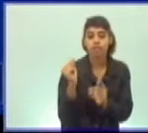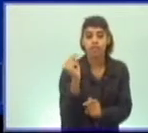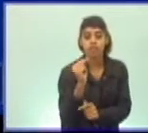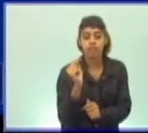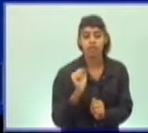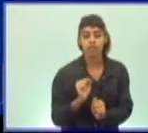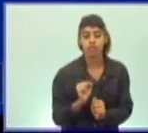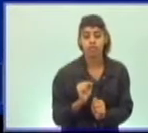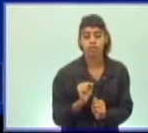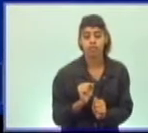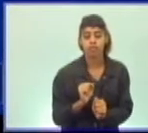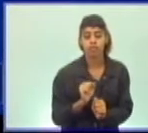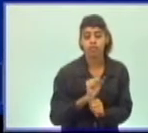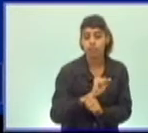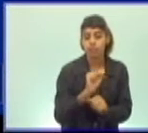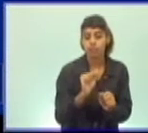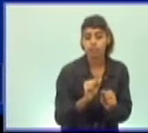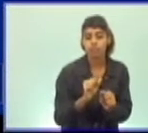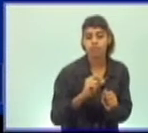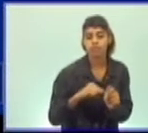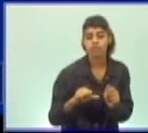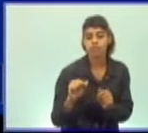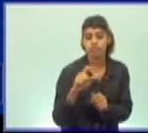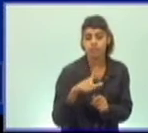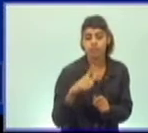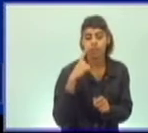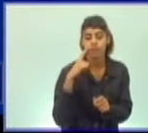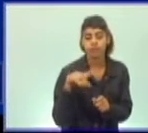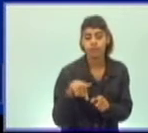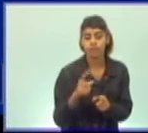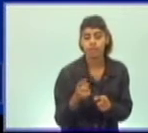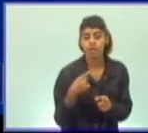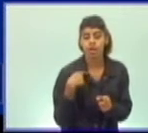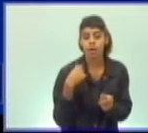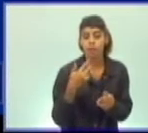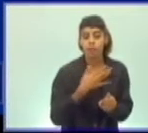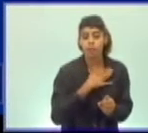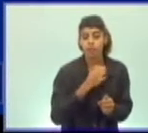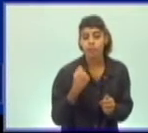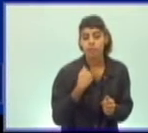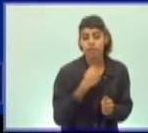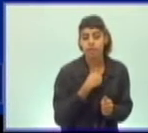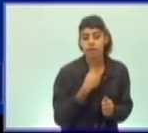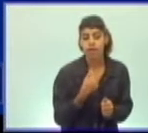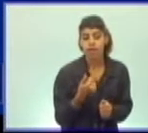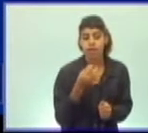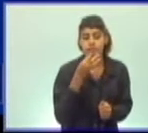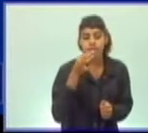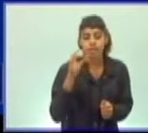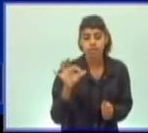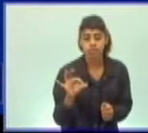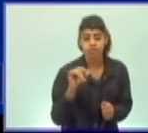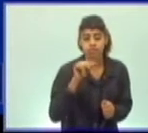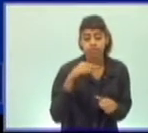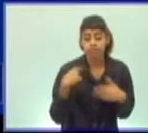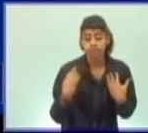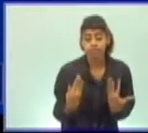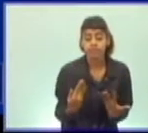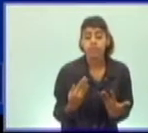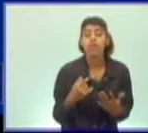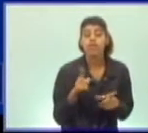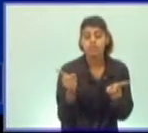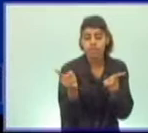las sustancias simples y de las propiedades ácidas. Todas estas propiedades disminuyen al